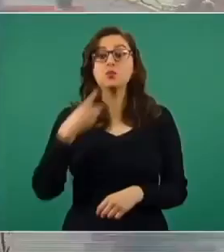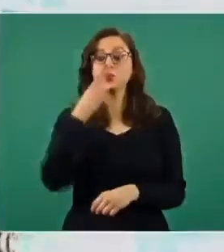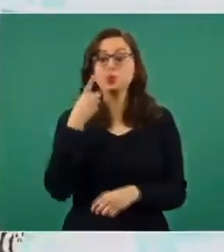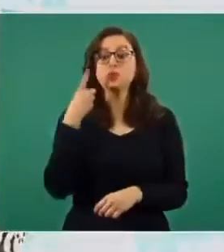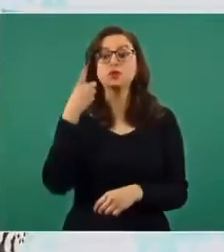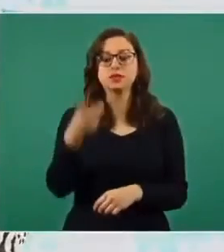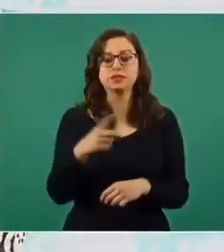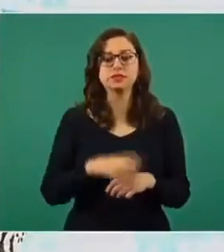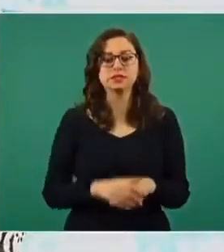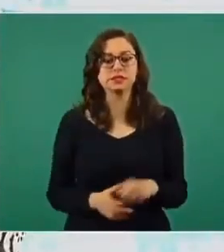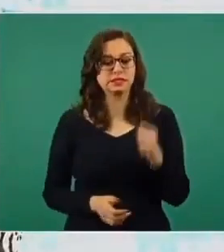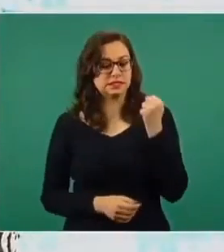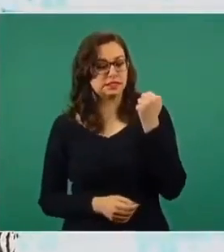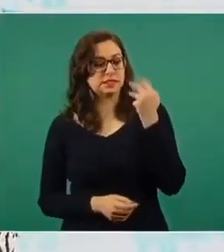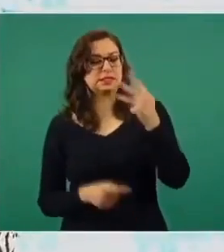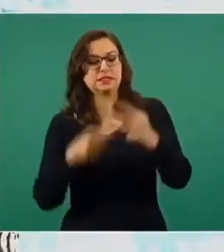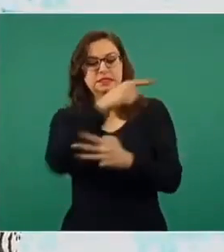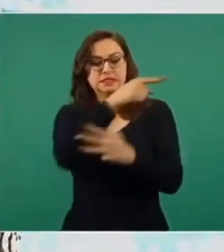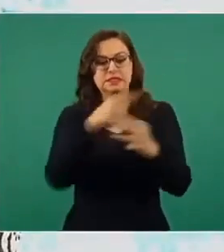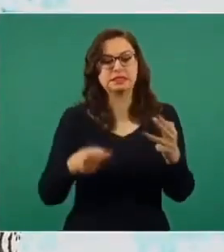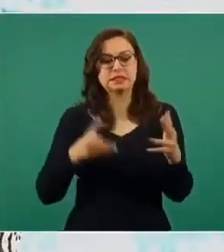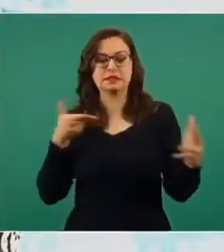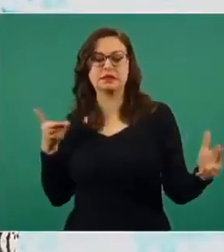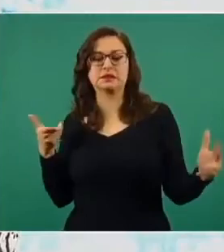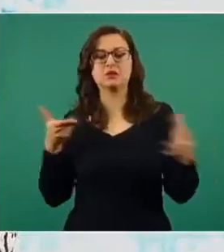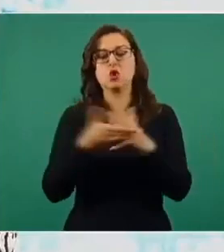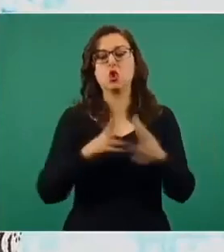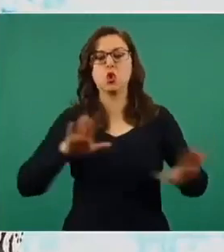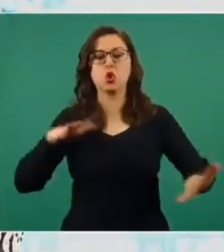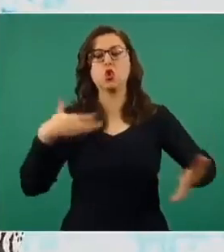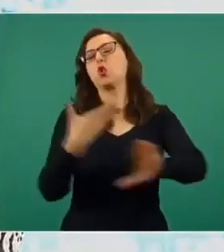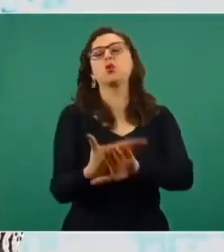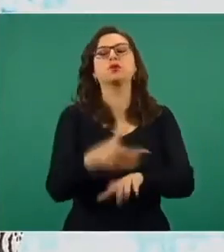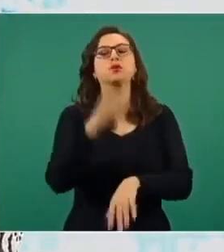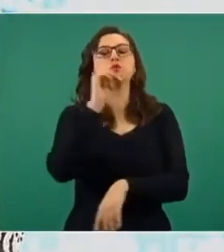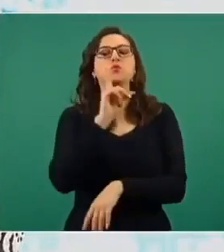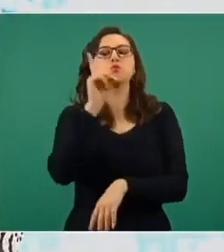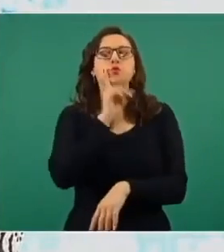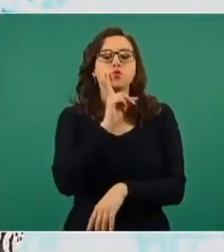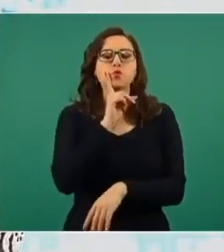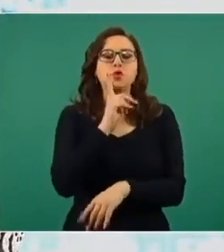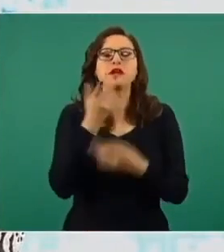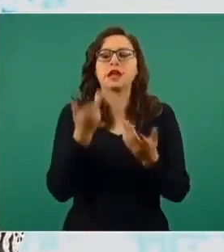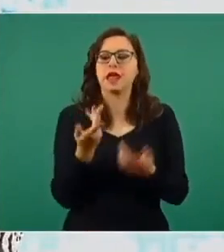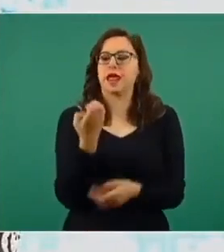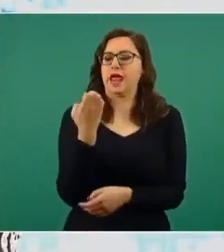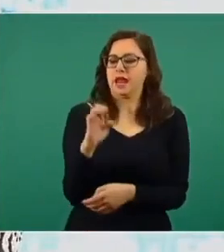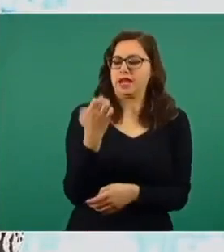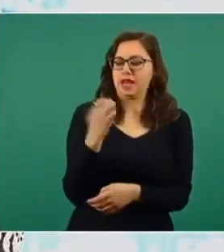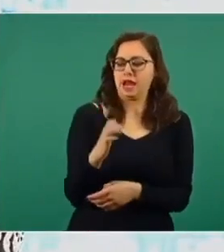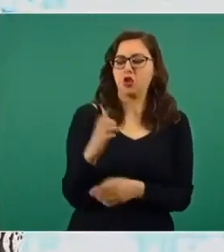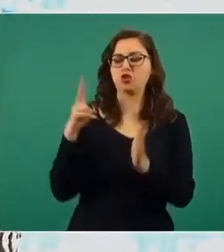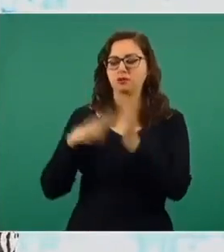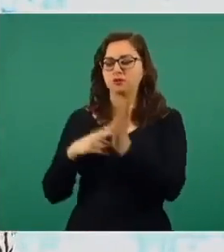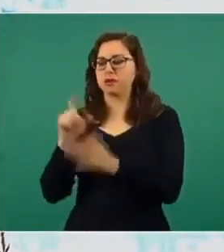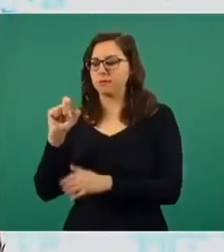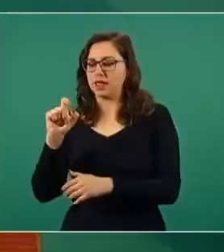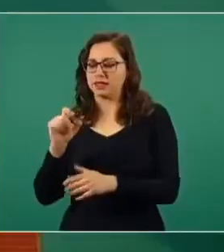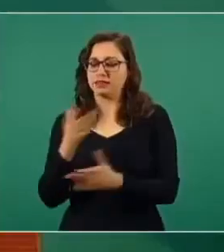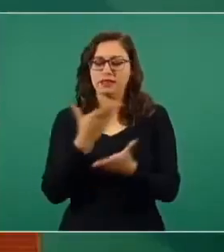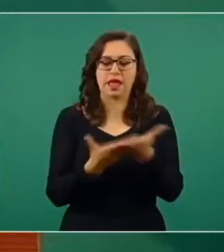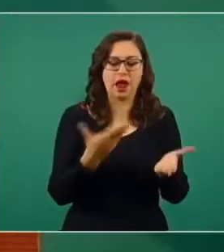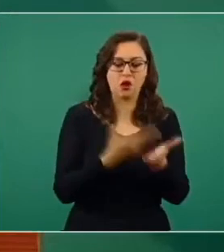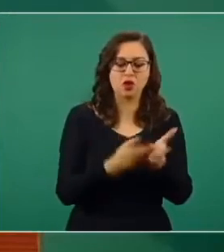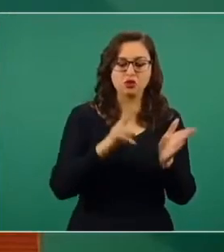merecen 3 delitos de género, que en enero reportan una baja respecto del mismo mes de 2020. La trata